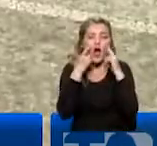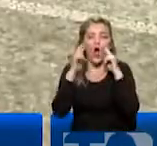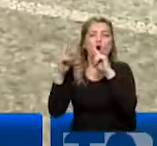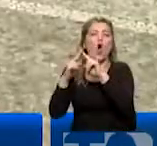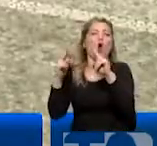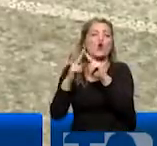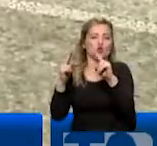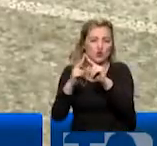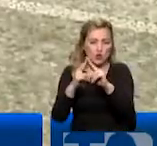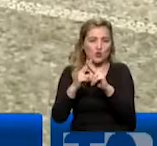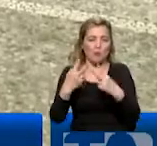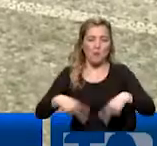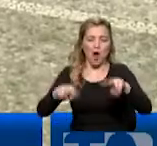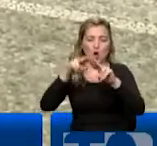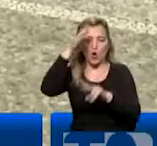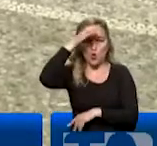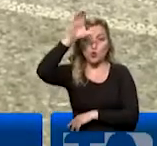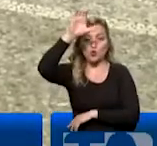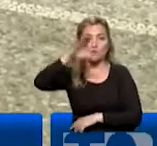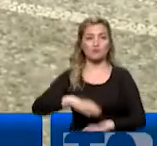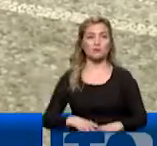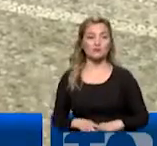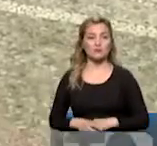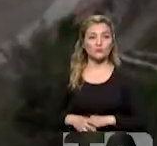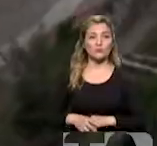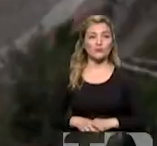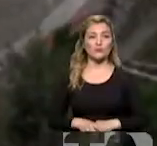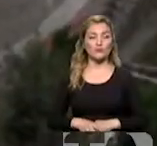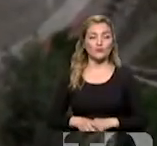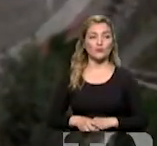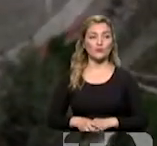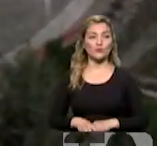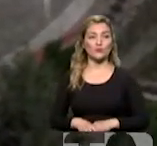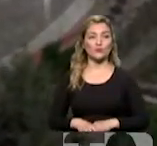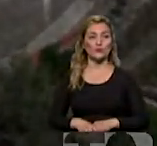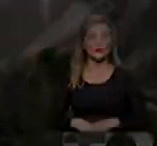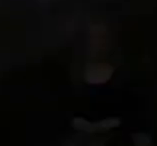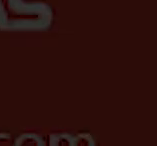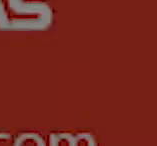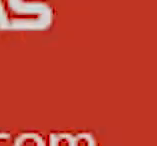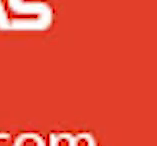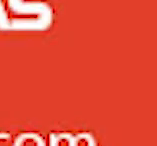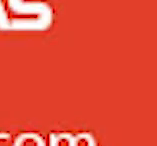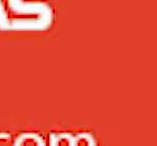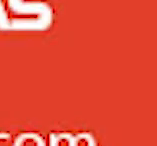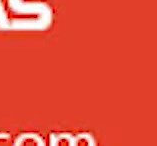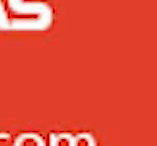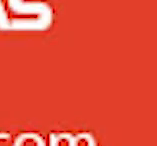reconocido por su valor cultural. Paul Coello, 24 horas.